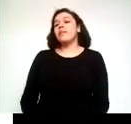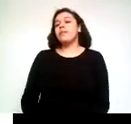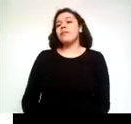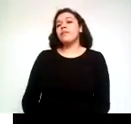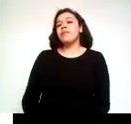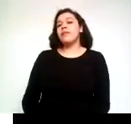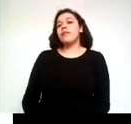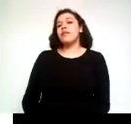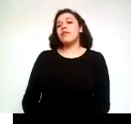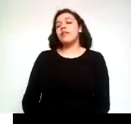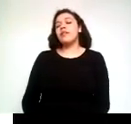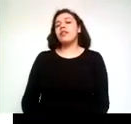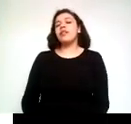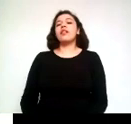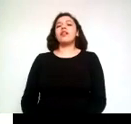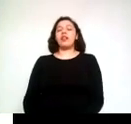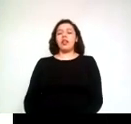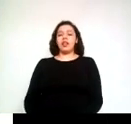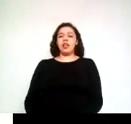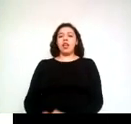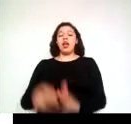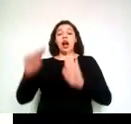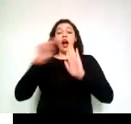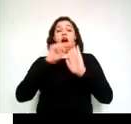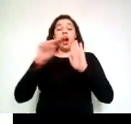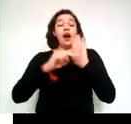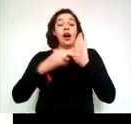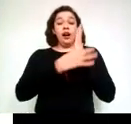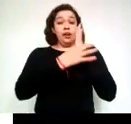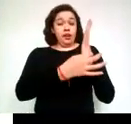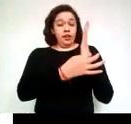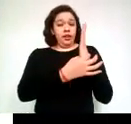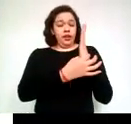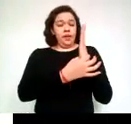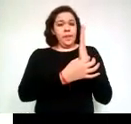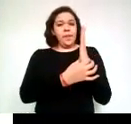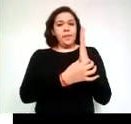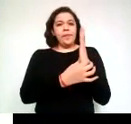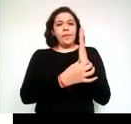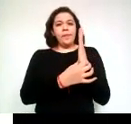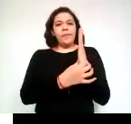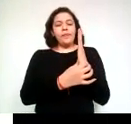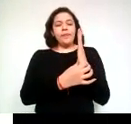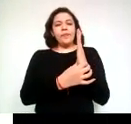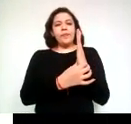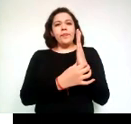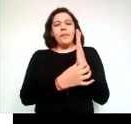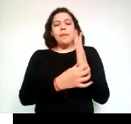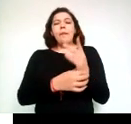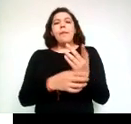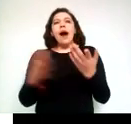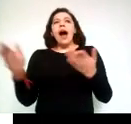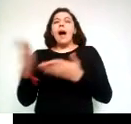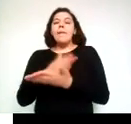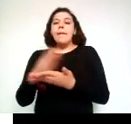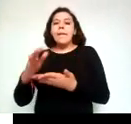Lo que nos dice la norma es que además pueden ser